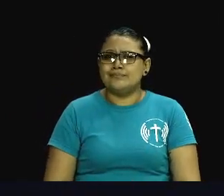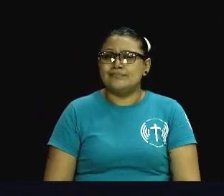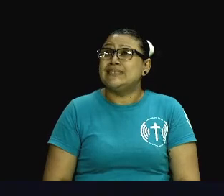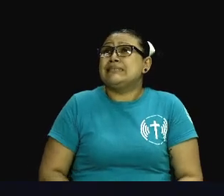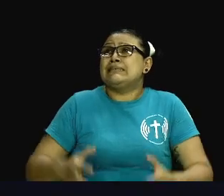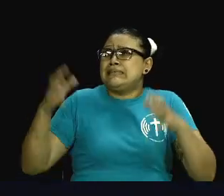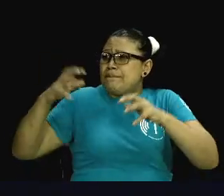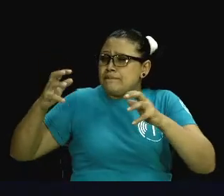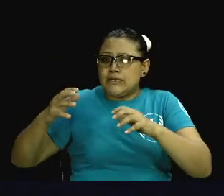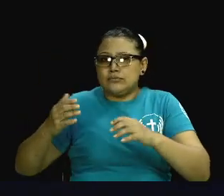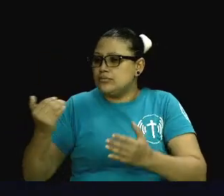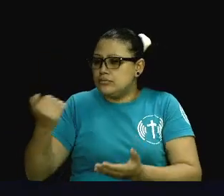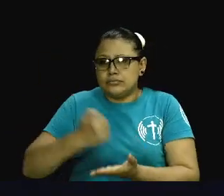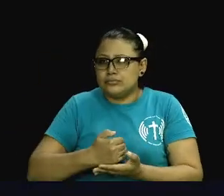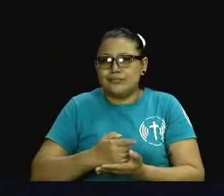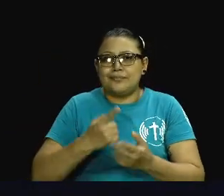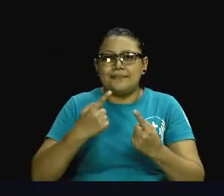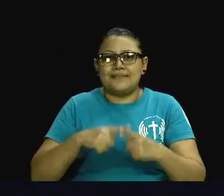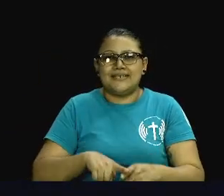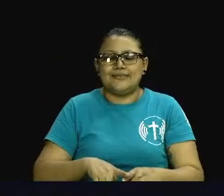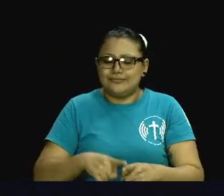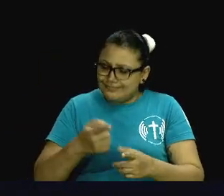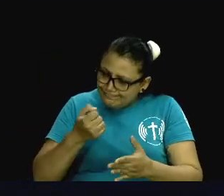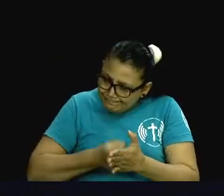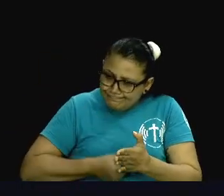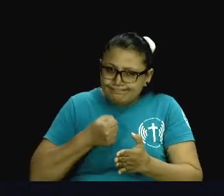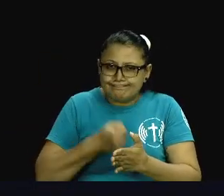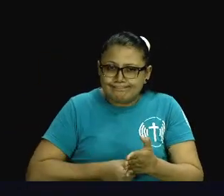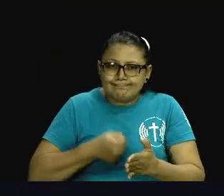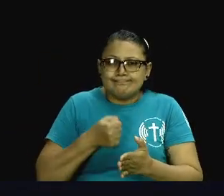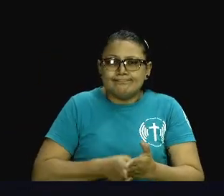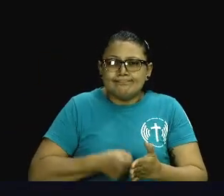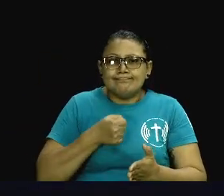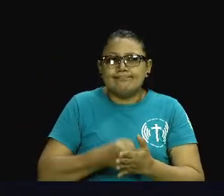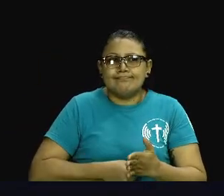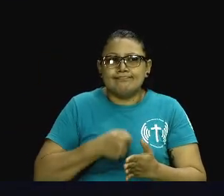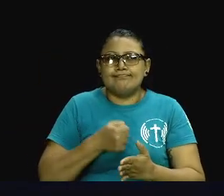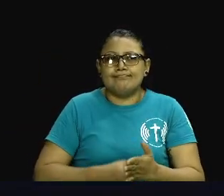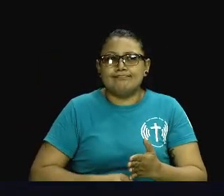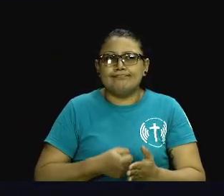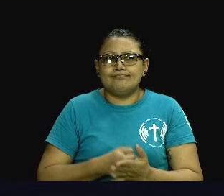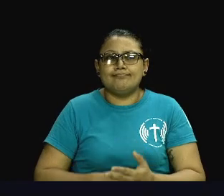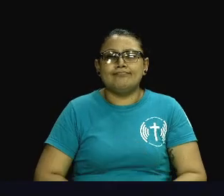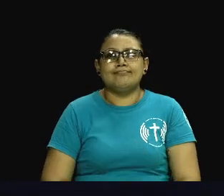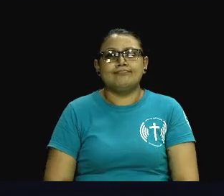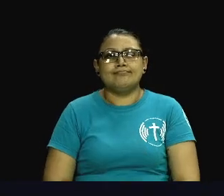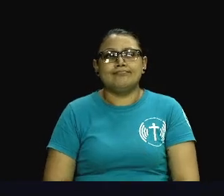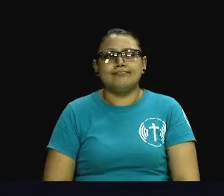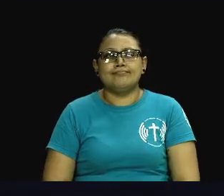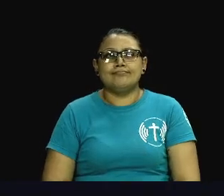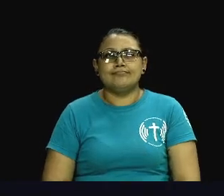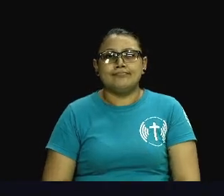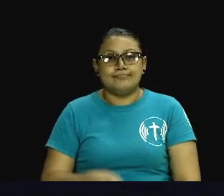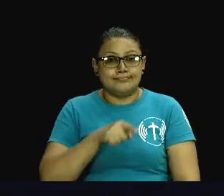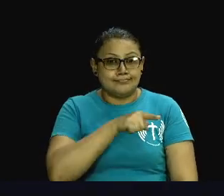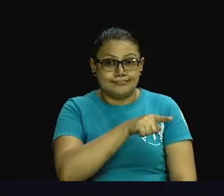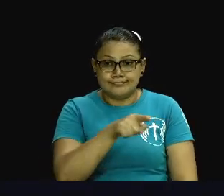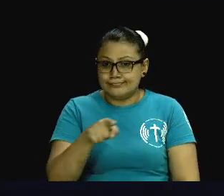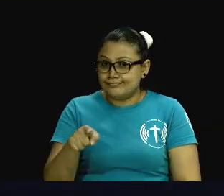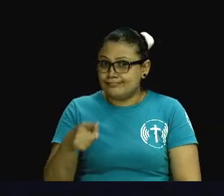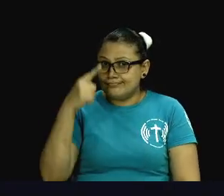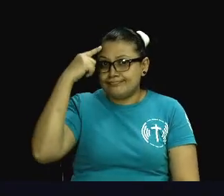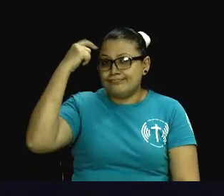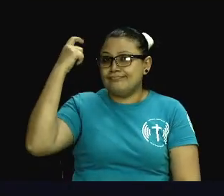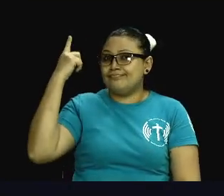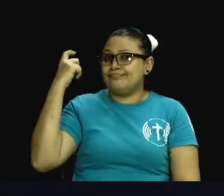pero va a llegar pero sigue y llega la sexta vez y al momento de orar recuerda que